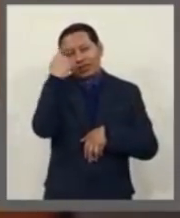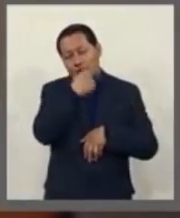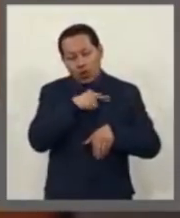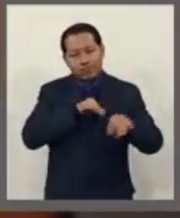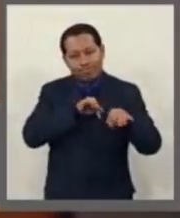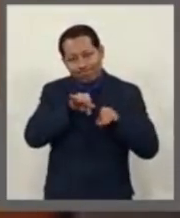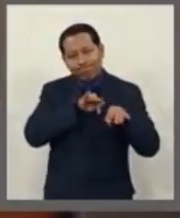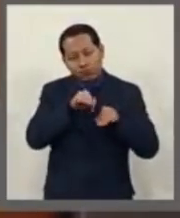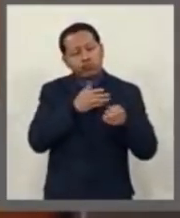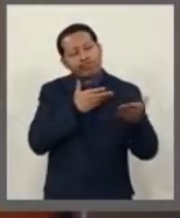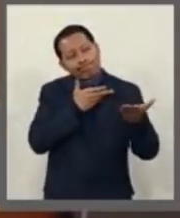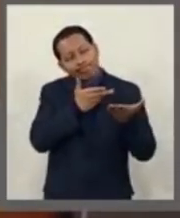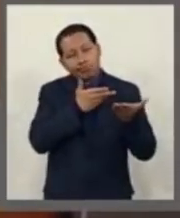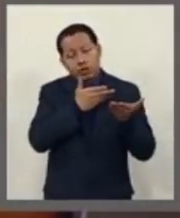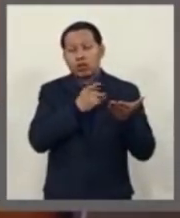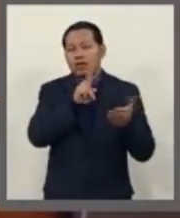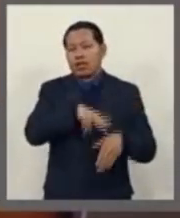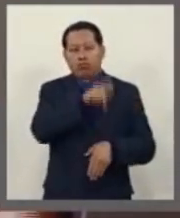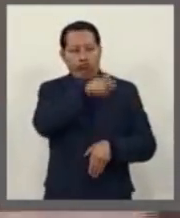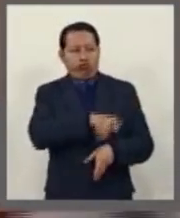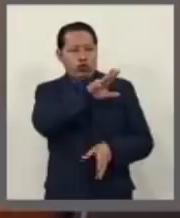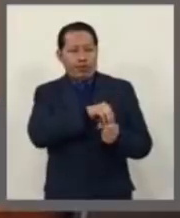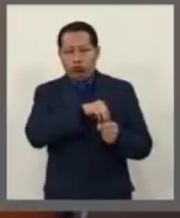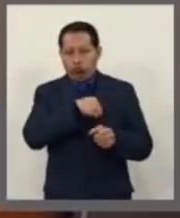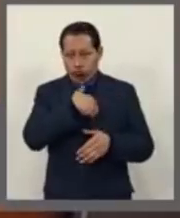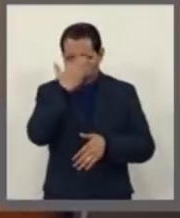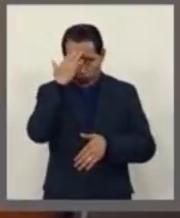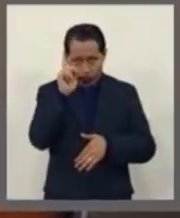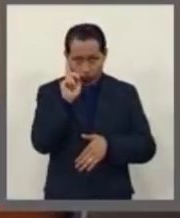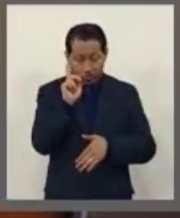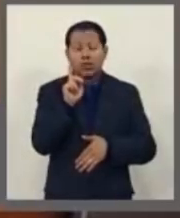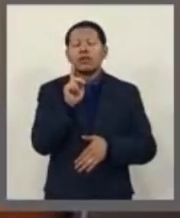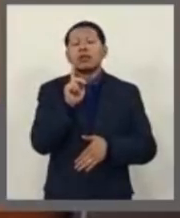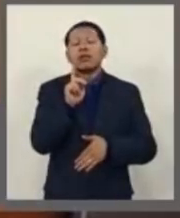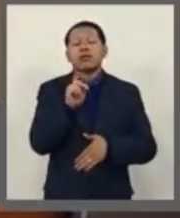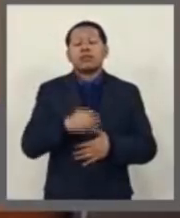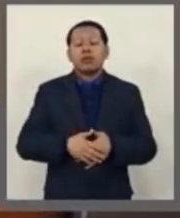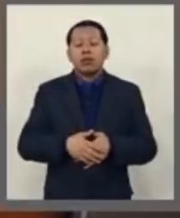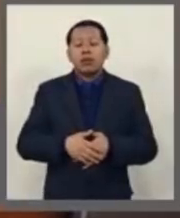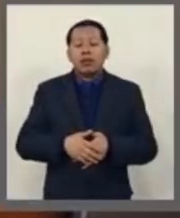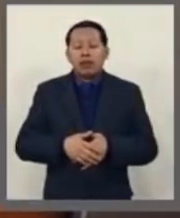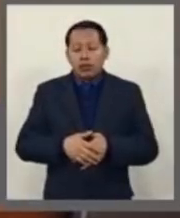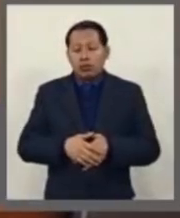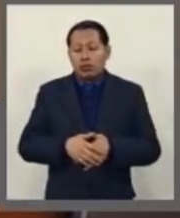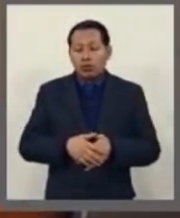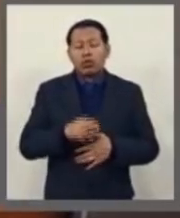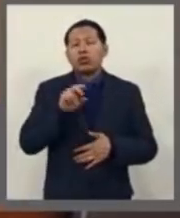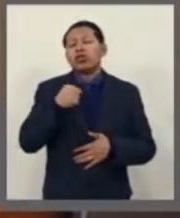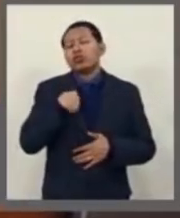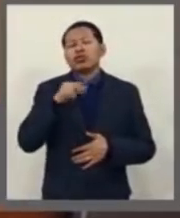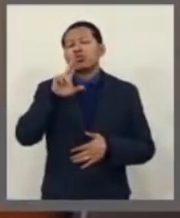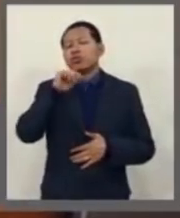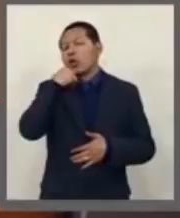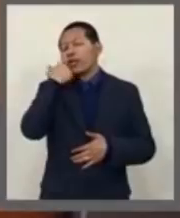pensamientos en muchas largas horas de sesión y sin conocerlo